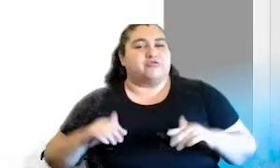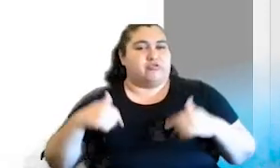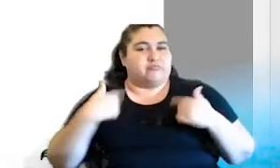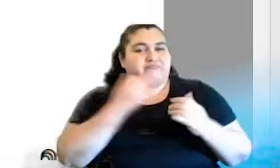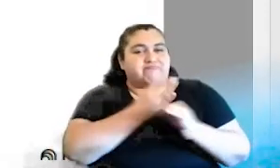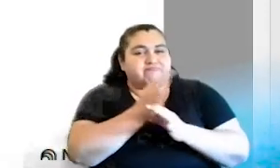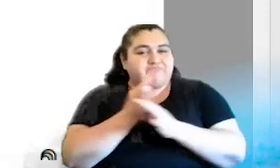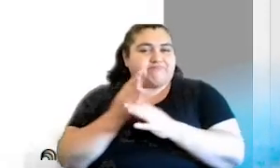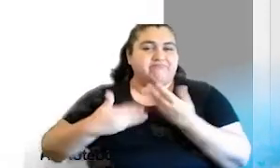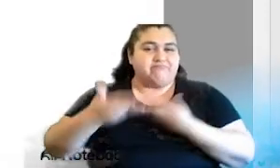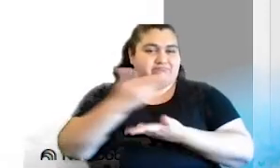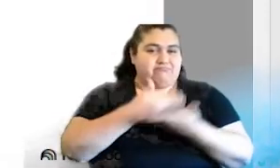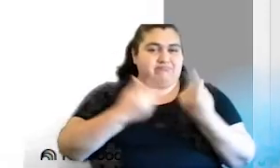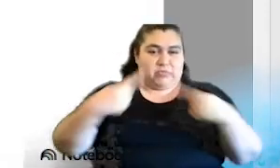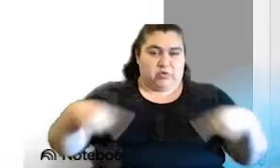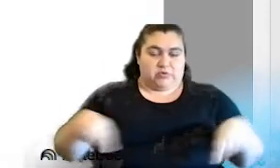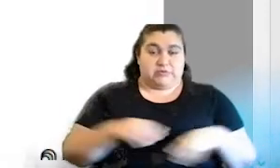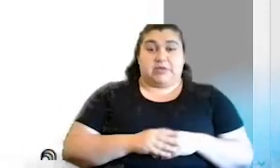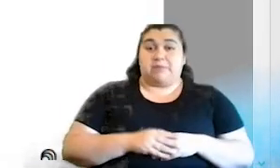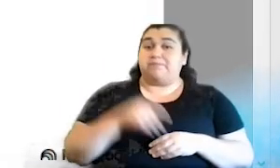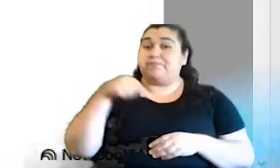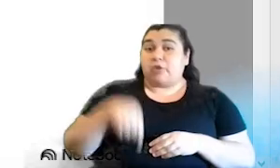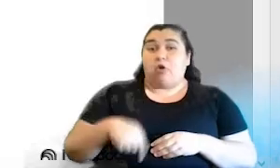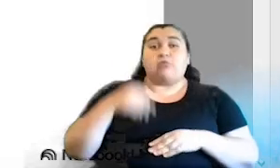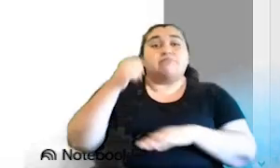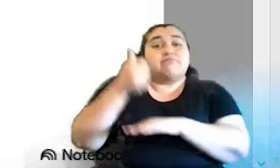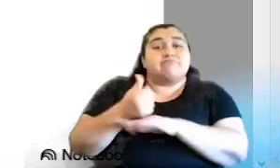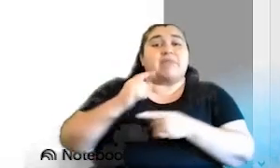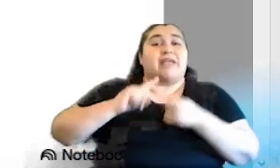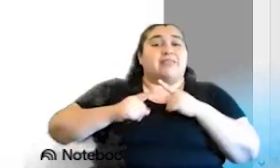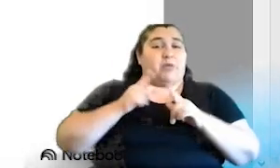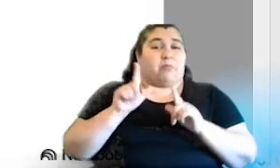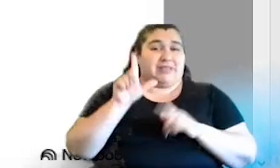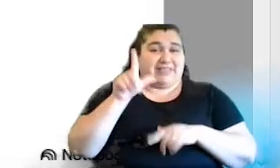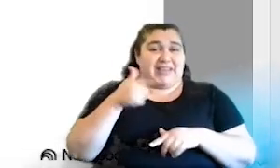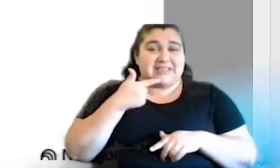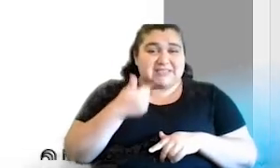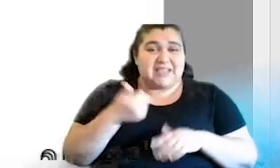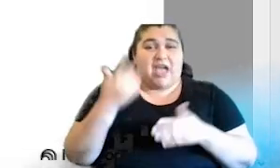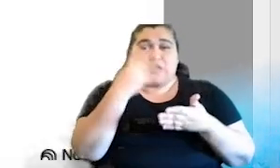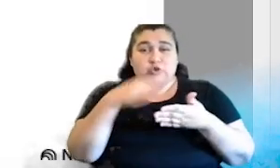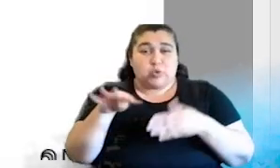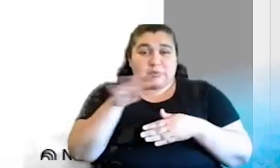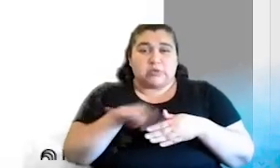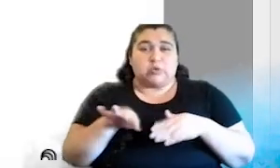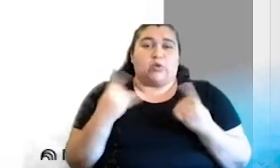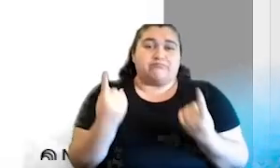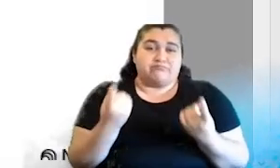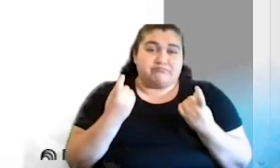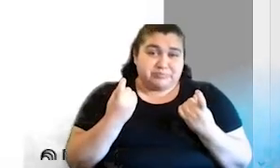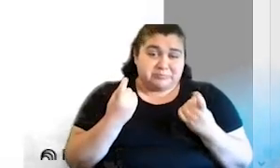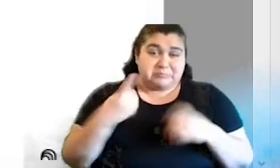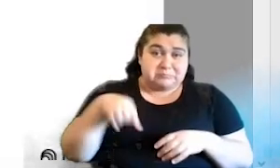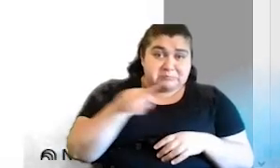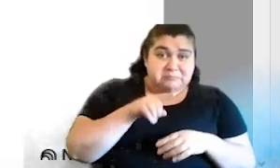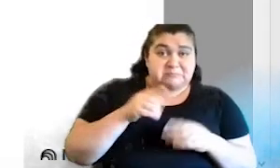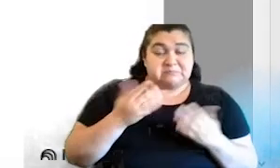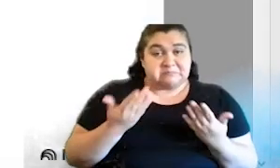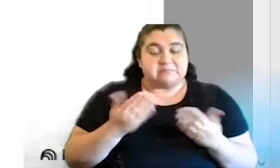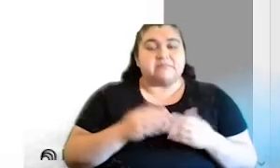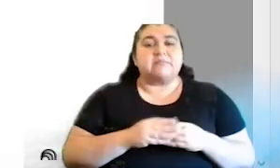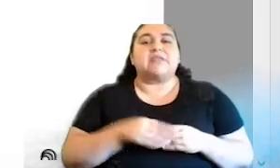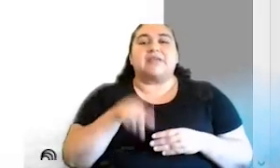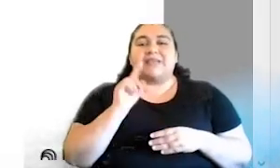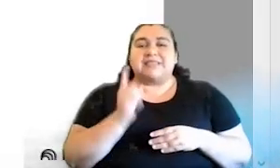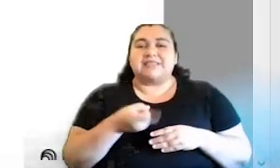la jornada cuenta con intérprete de lengua de señas y subtítulos para quienes lo necesiten. Y como